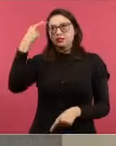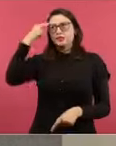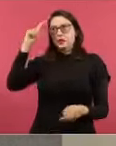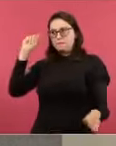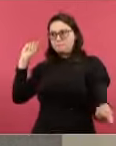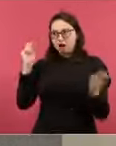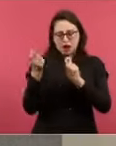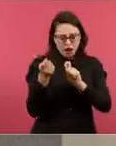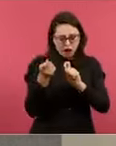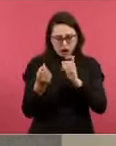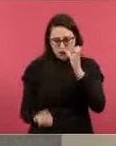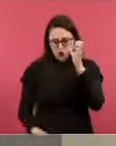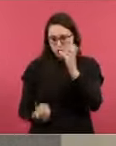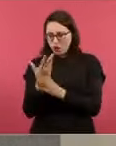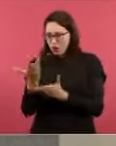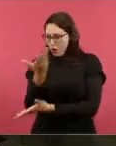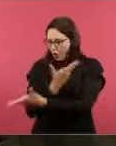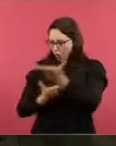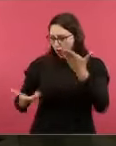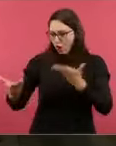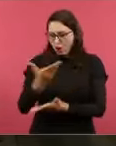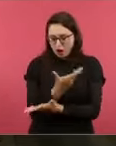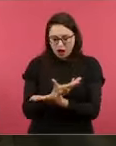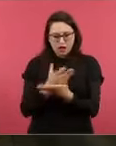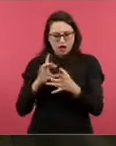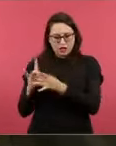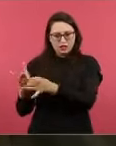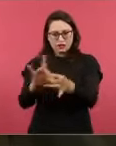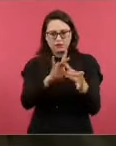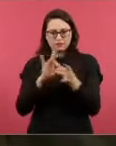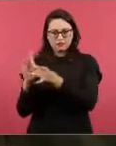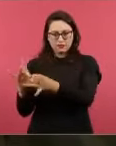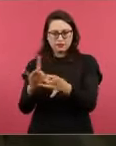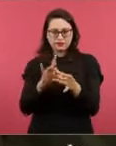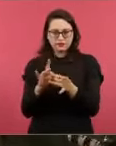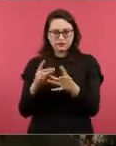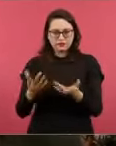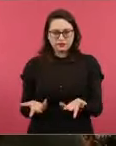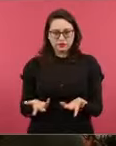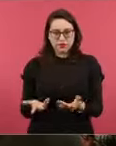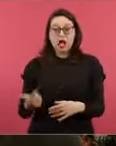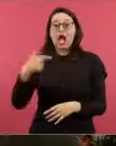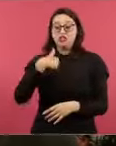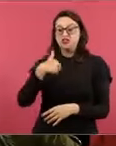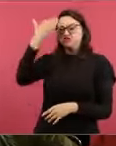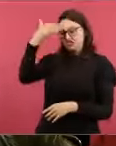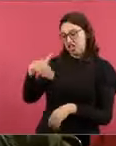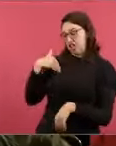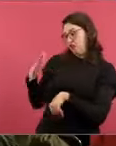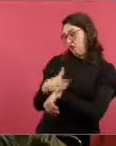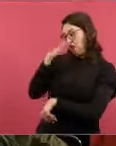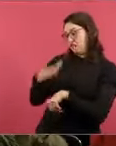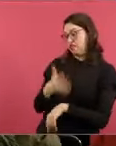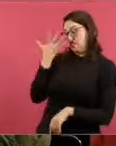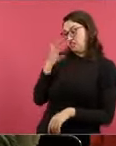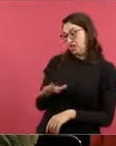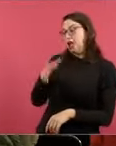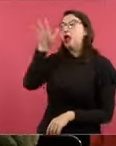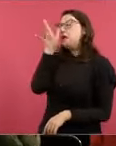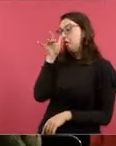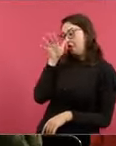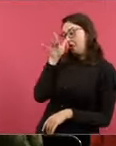de pensar, no es el individualismo de yo aquí y yo sí sé y yo me saco 10 y tú te sacaste 5, lero, lero,